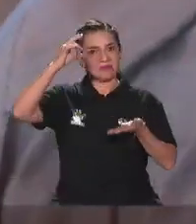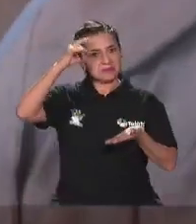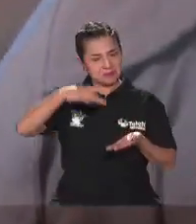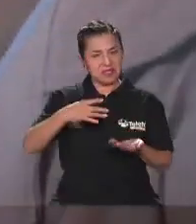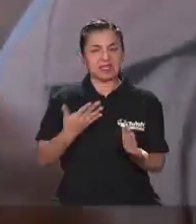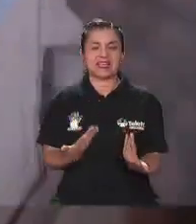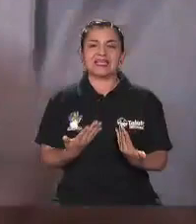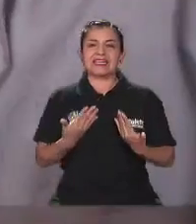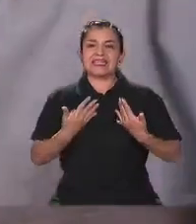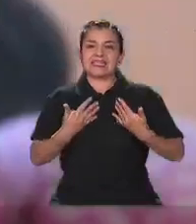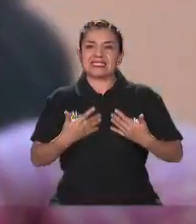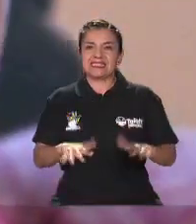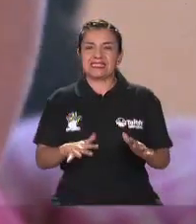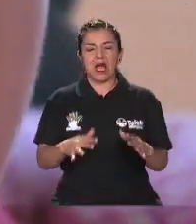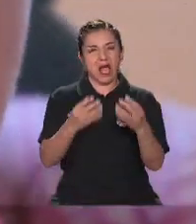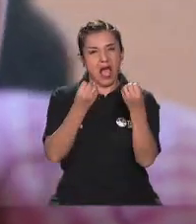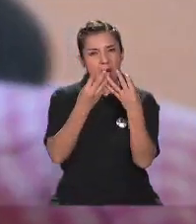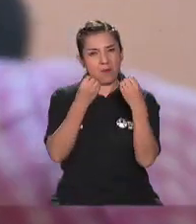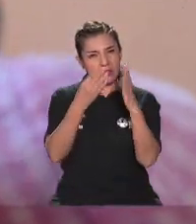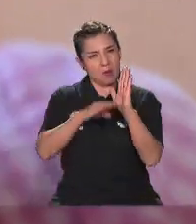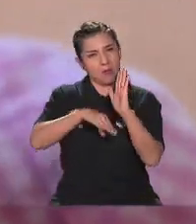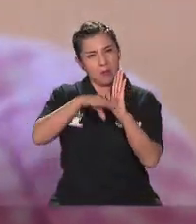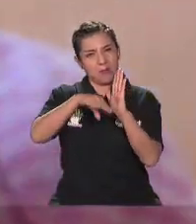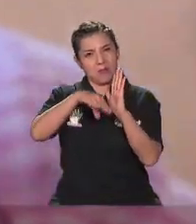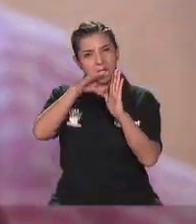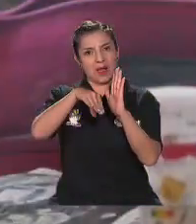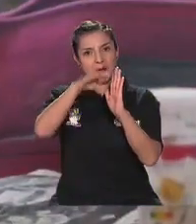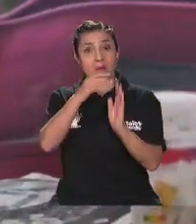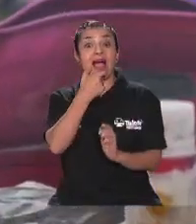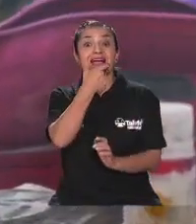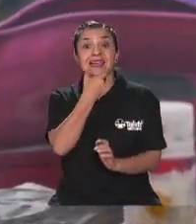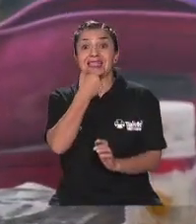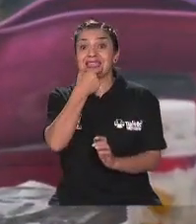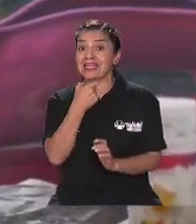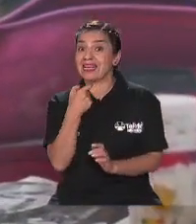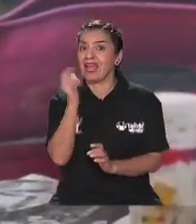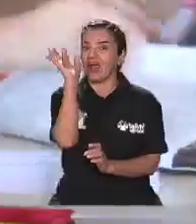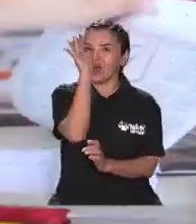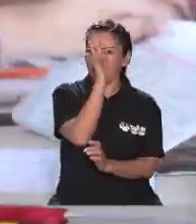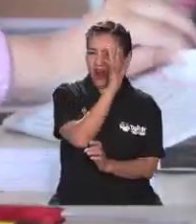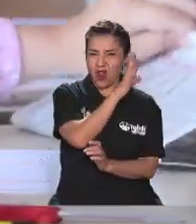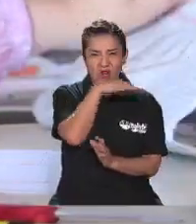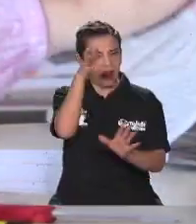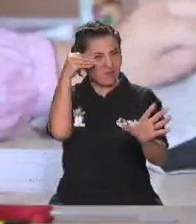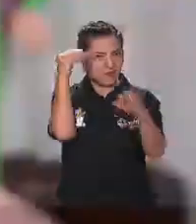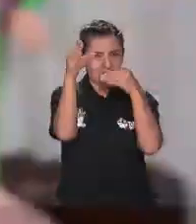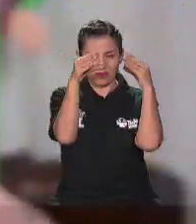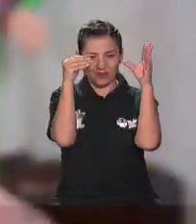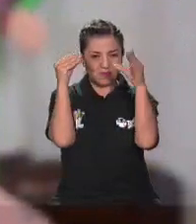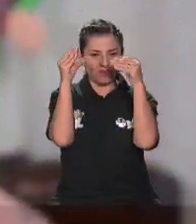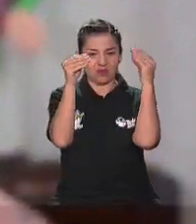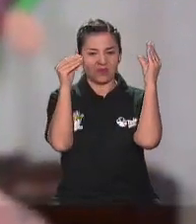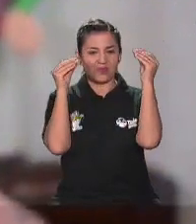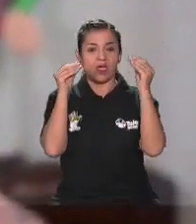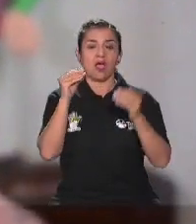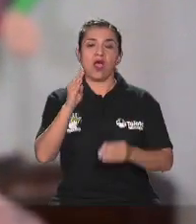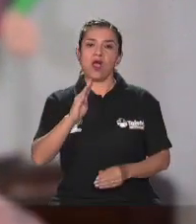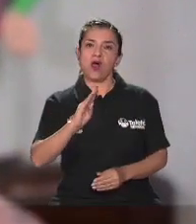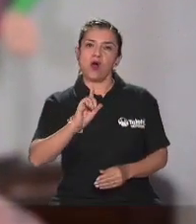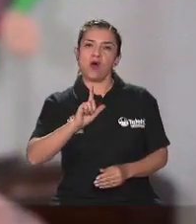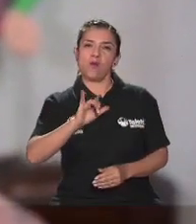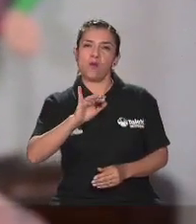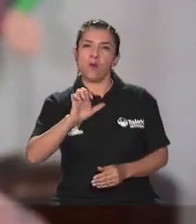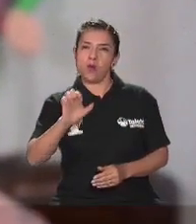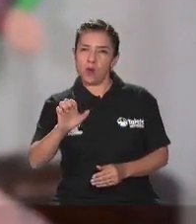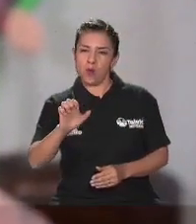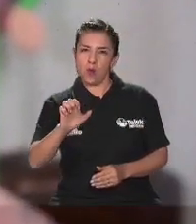ya estoy entendiendo más inglés, los colores, blue, purple,